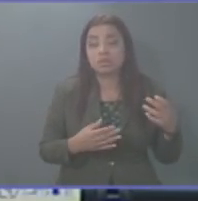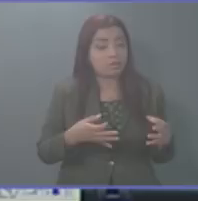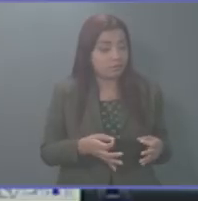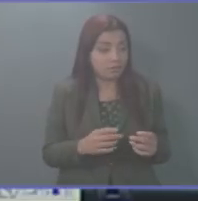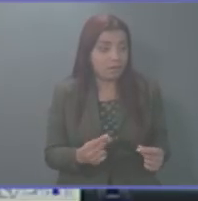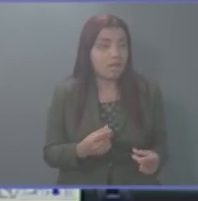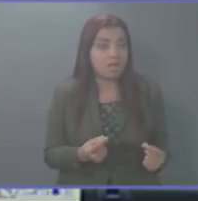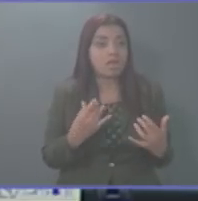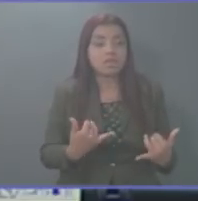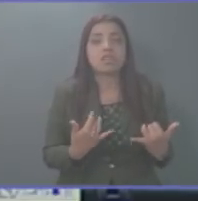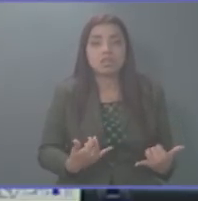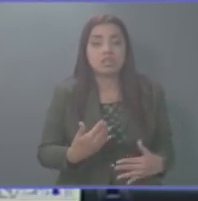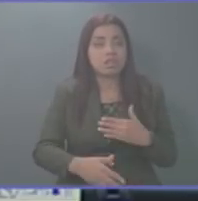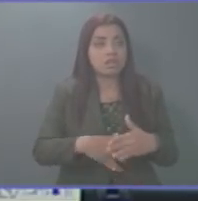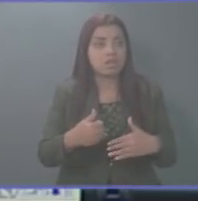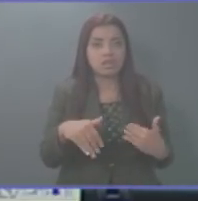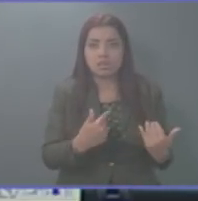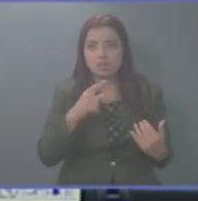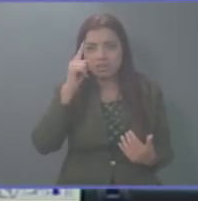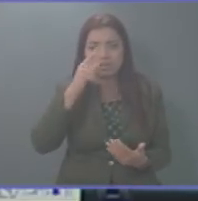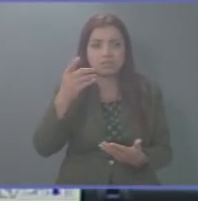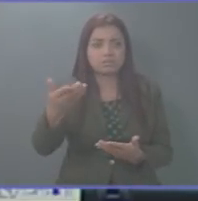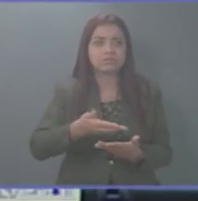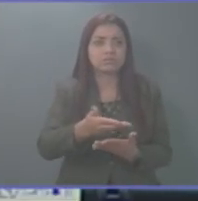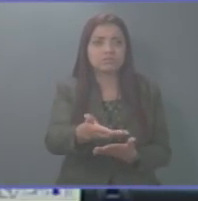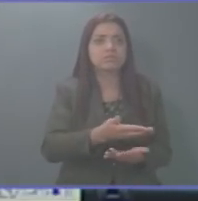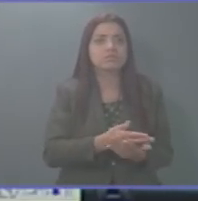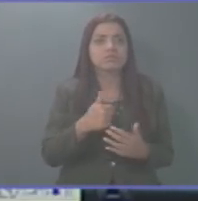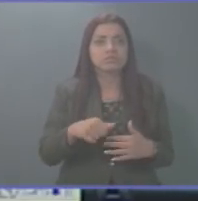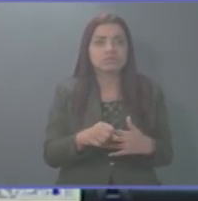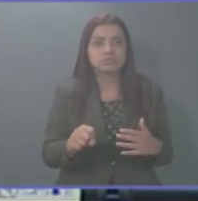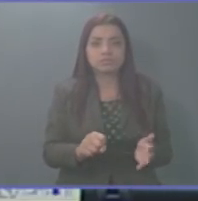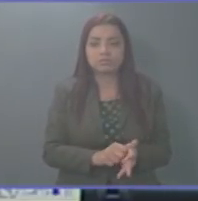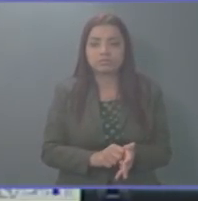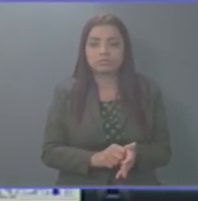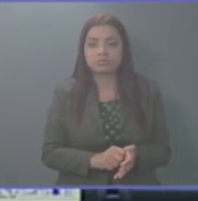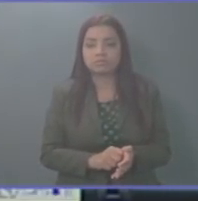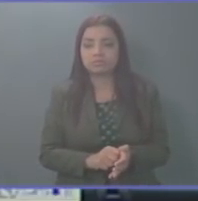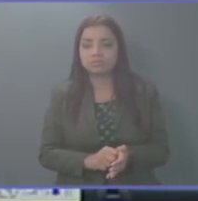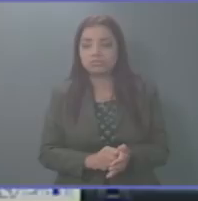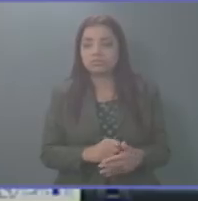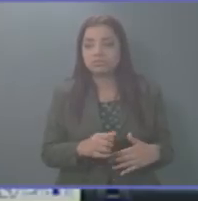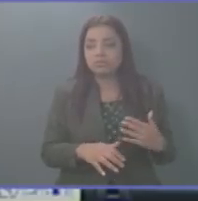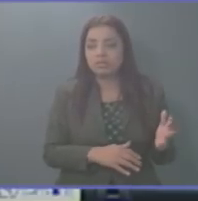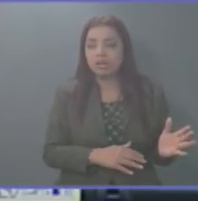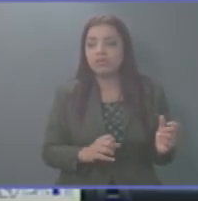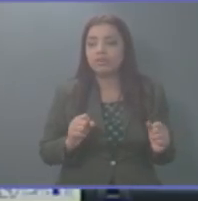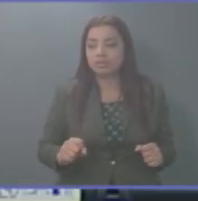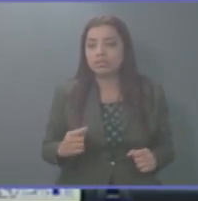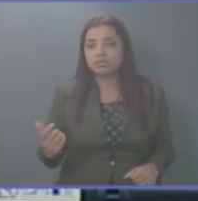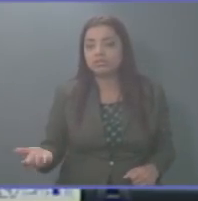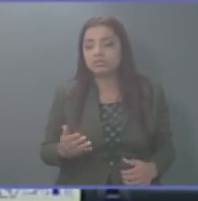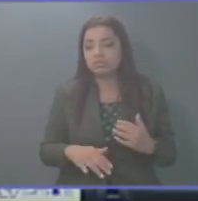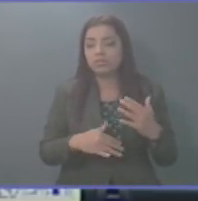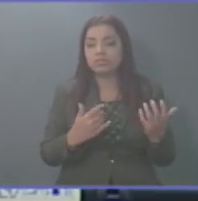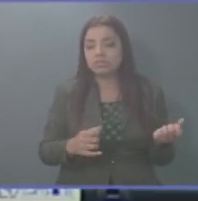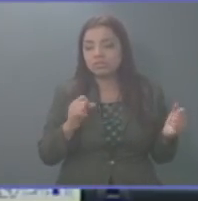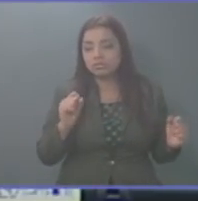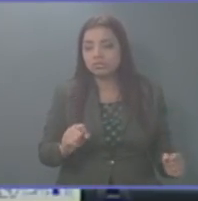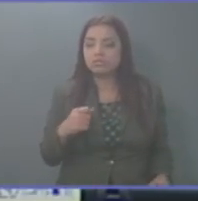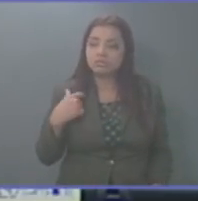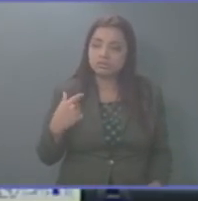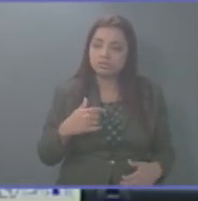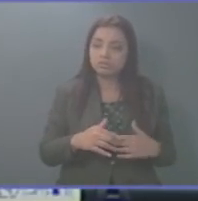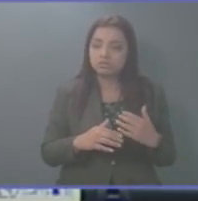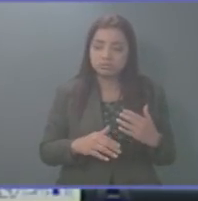forma inmediata darle análisis a las propuestas que ya estaban en esta Asamblea Legislativa. Ha sido ahora que se convocó a la